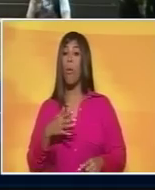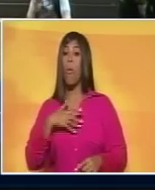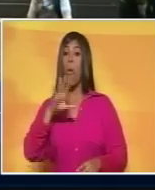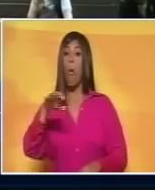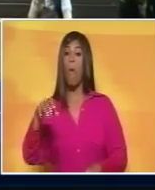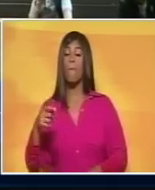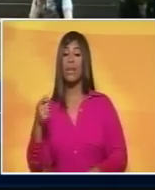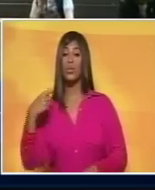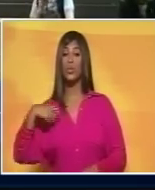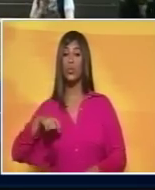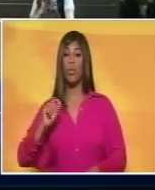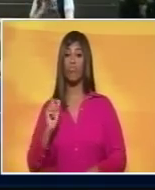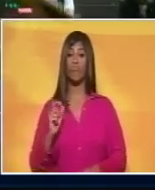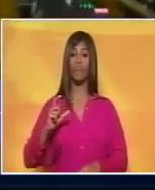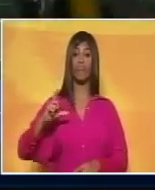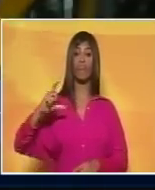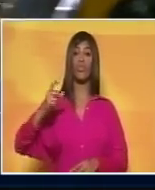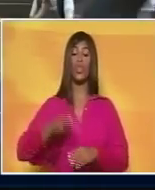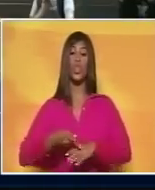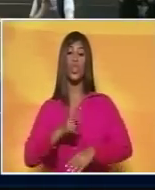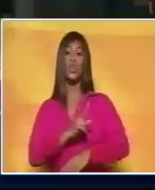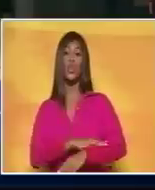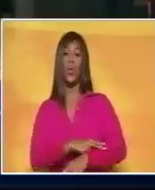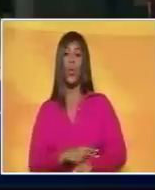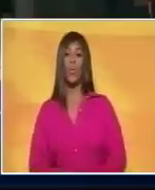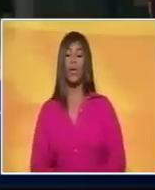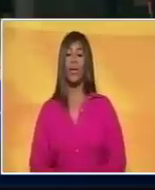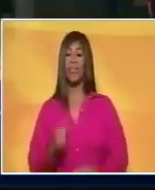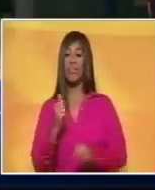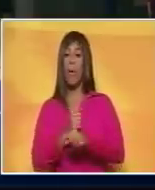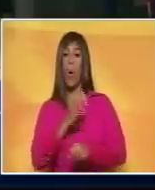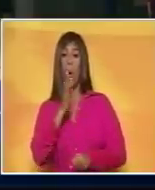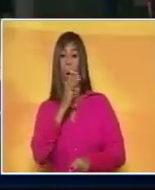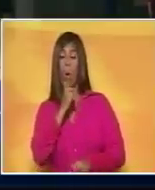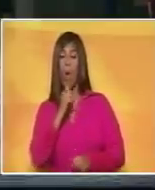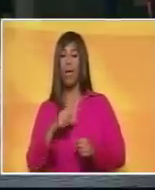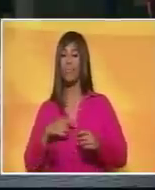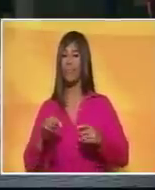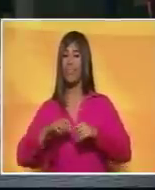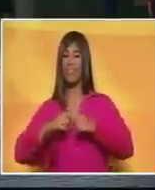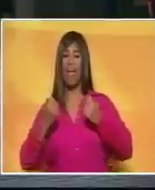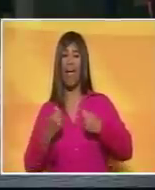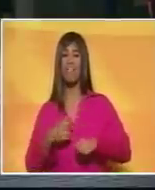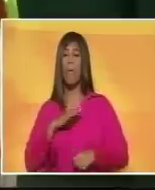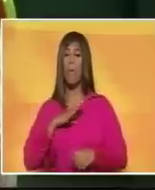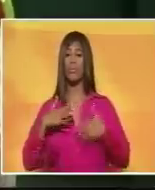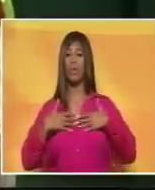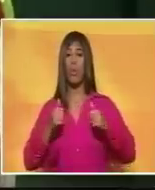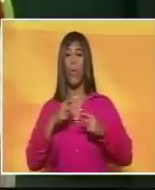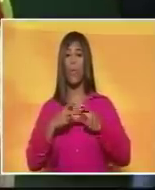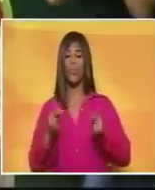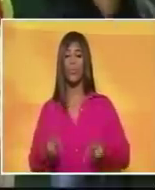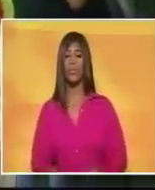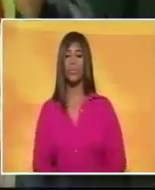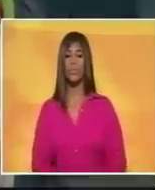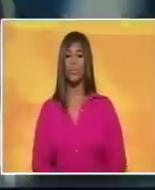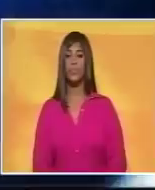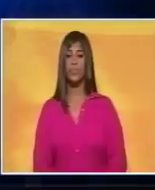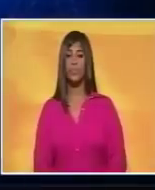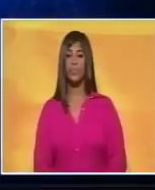adquisitivo de los salarios por la inflación, aumentó del desempleo y el colapso de la salud pública.